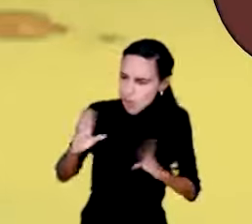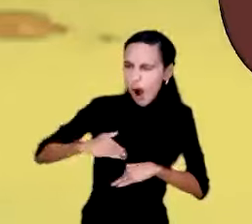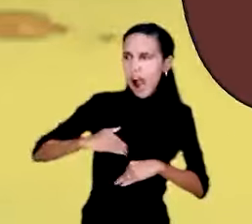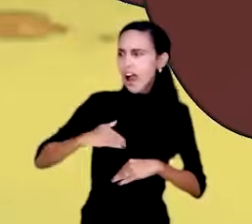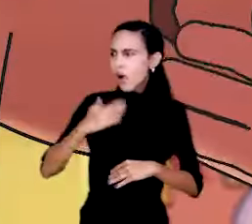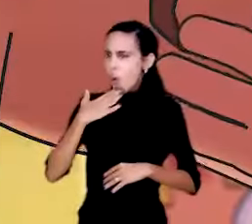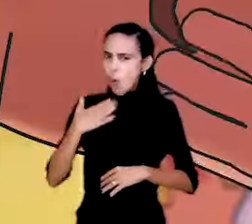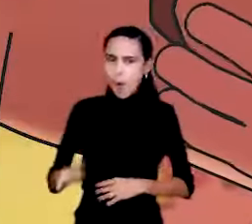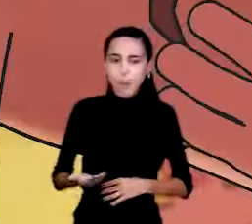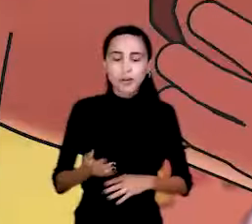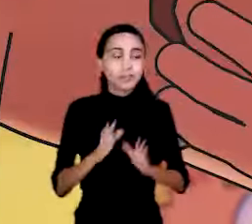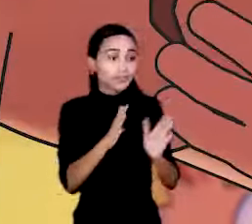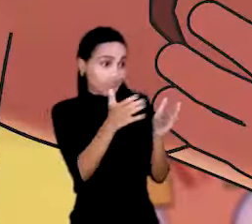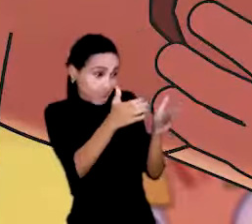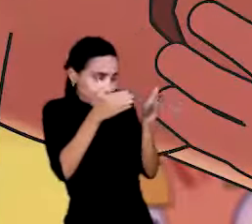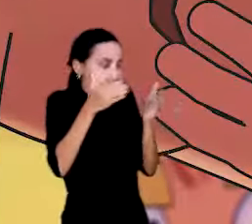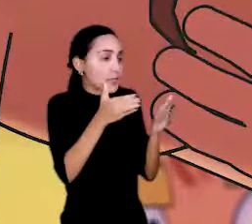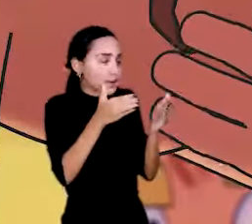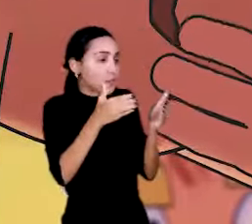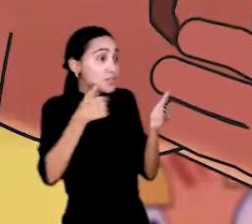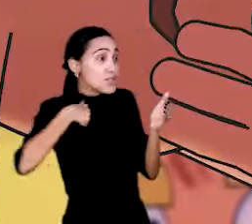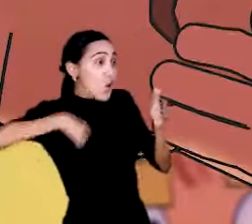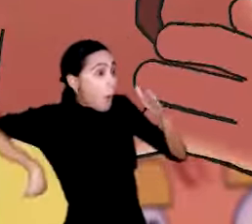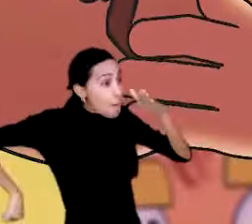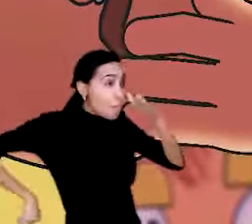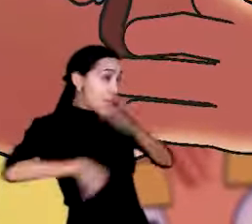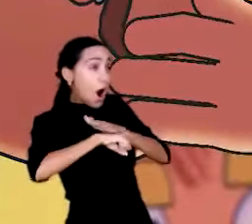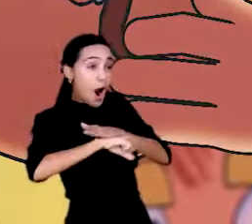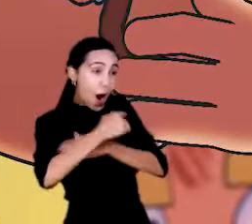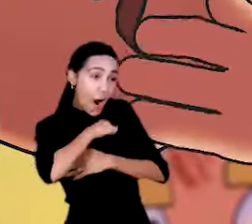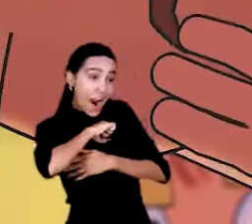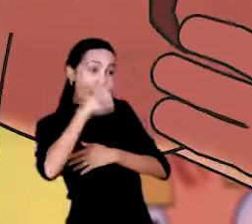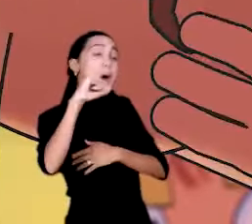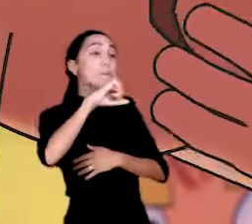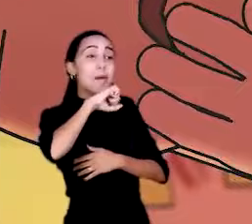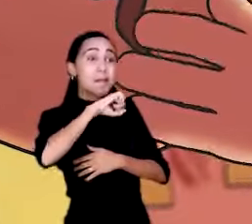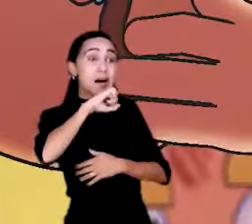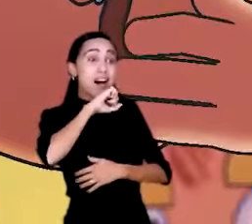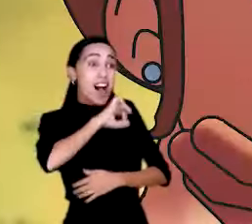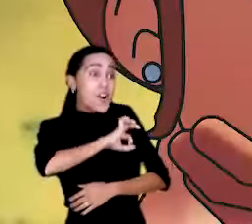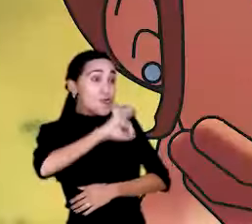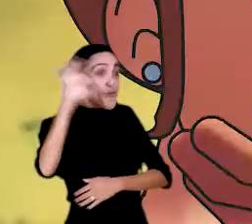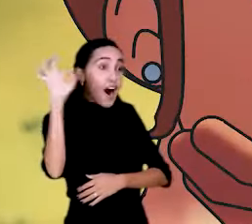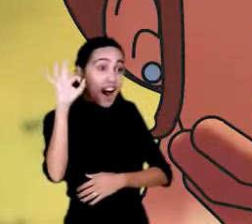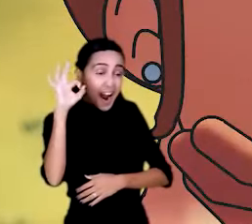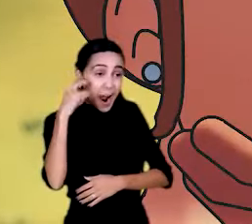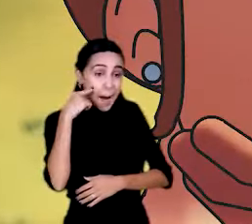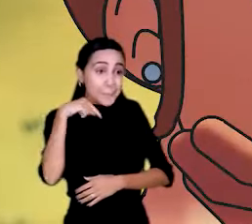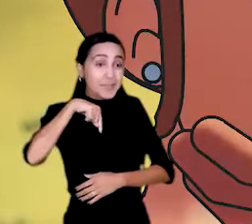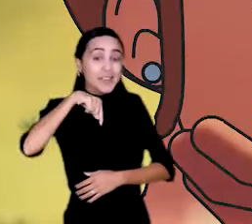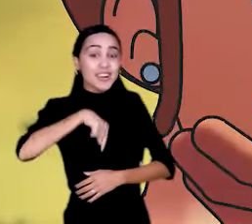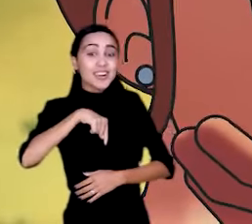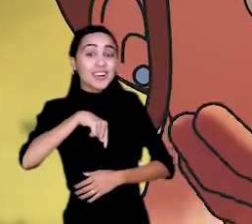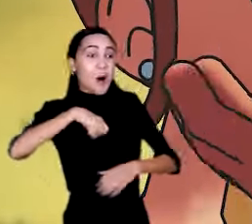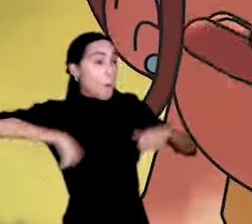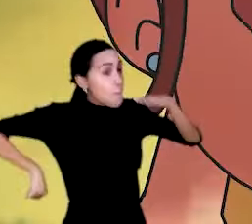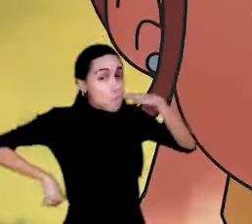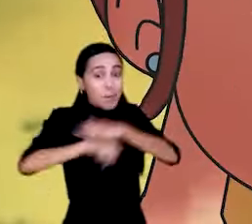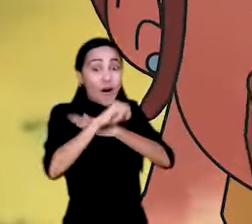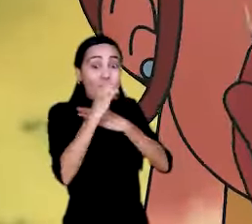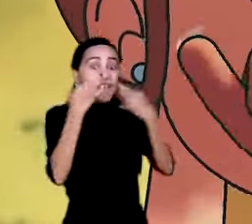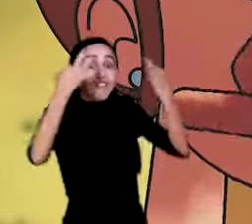ocurre, muchacho? Metí gol. Metí gol, mamá. Y un golazo. Y el de verdad,